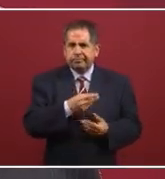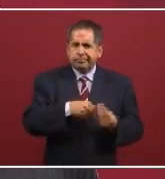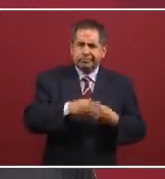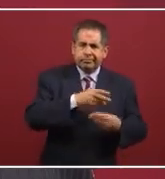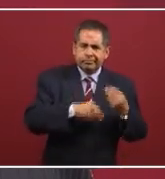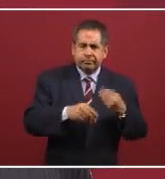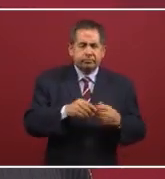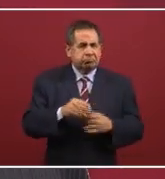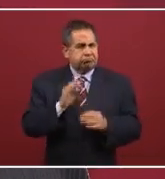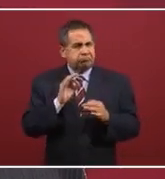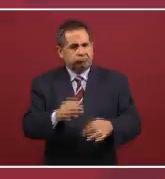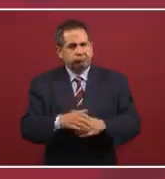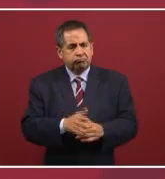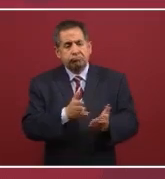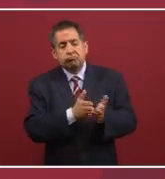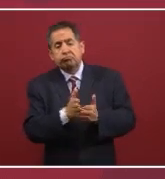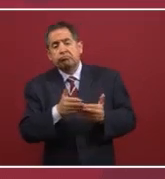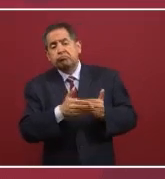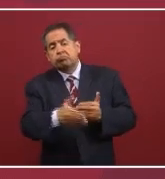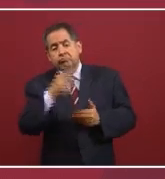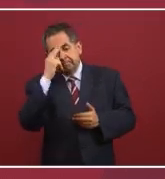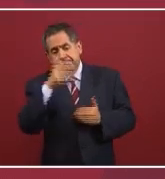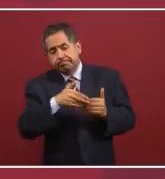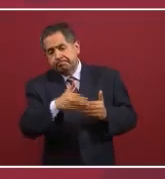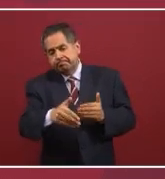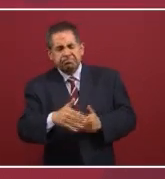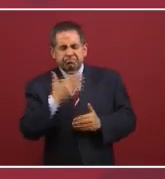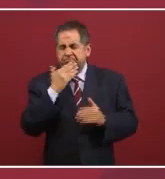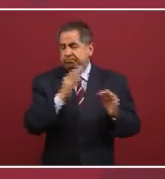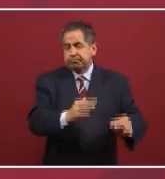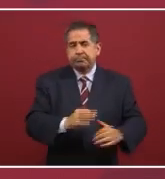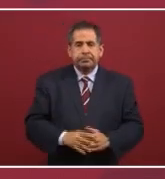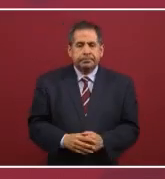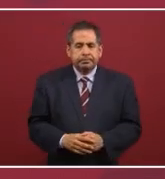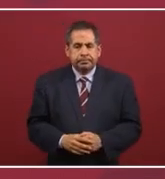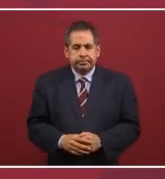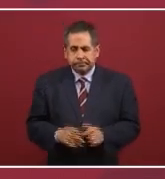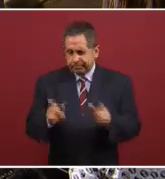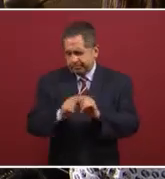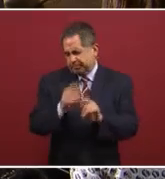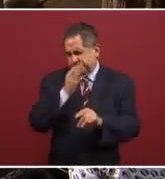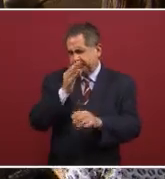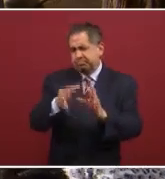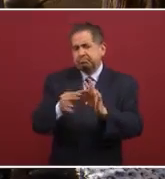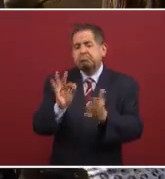la marcha de la economía de nuestro país. Nada más para